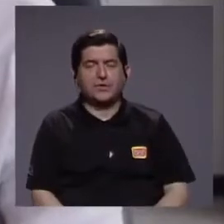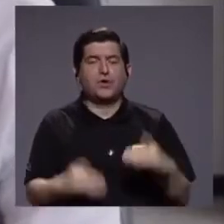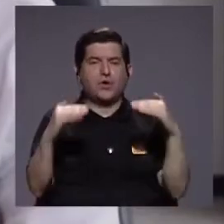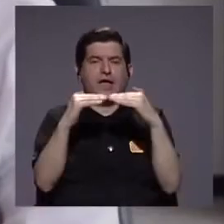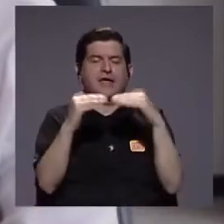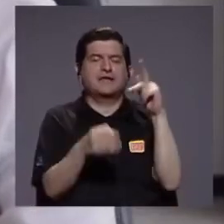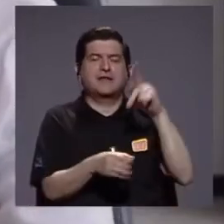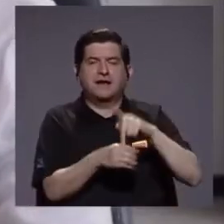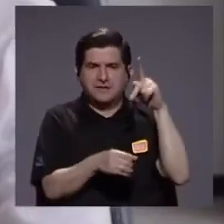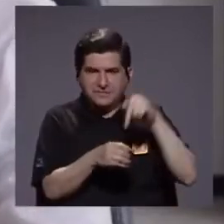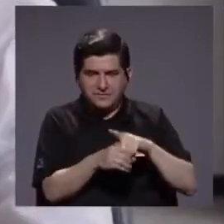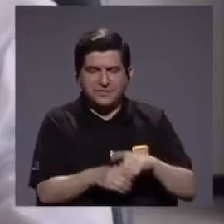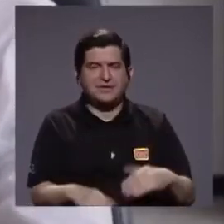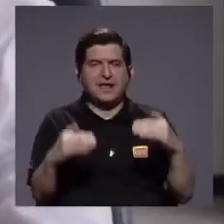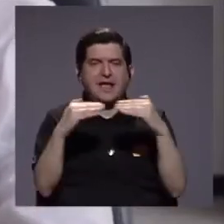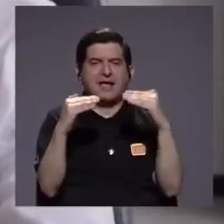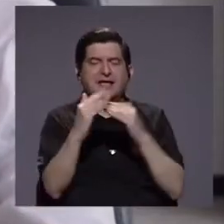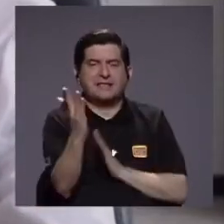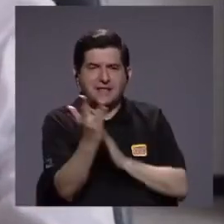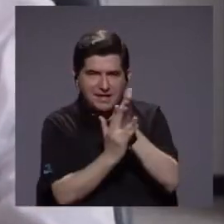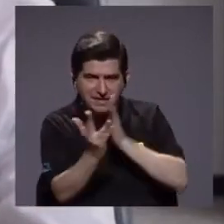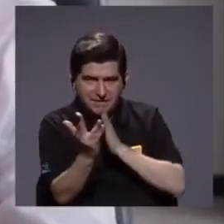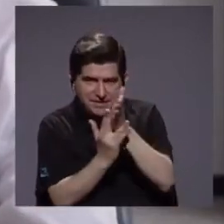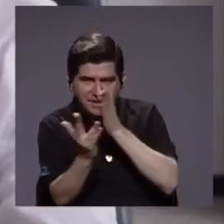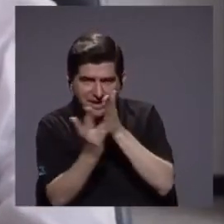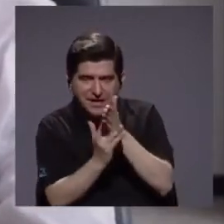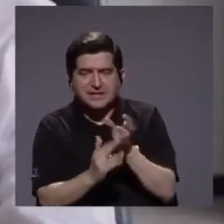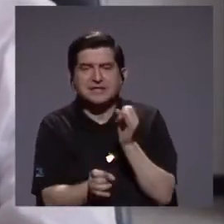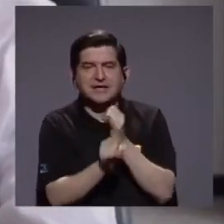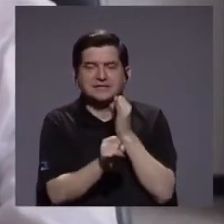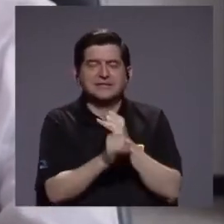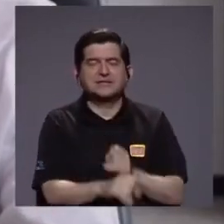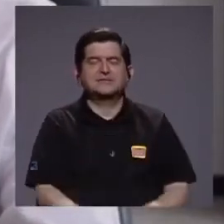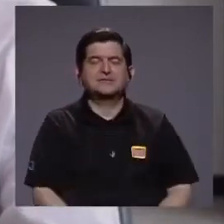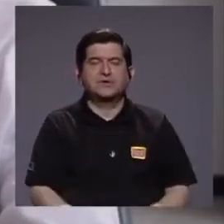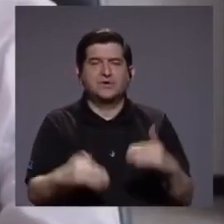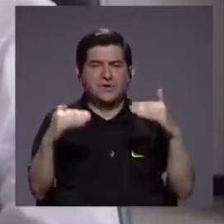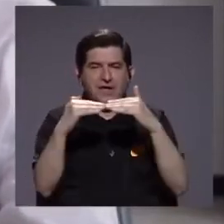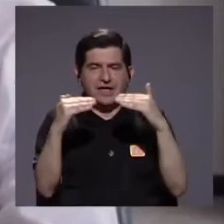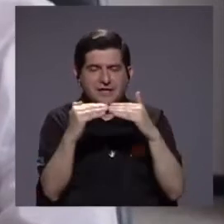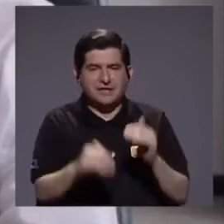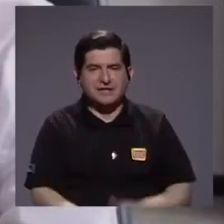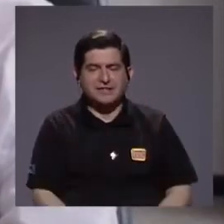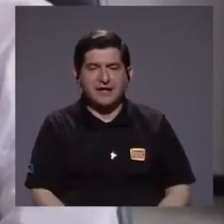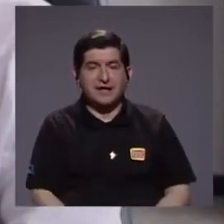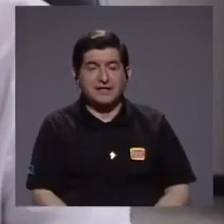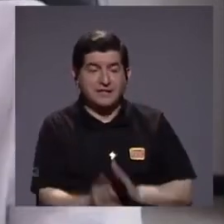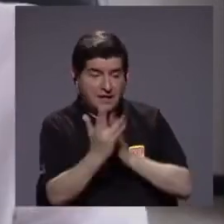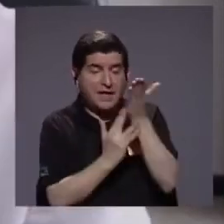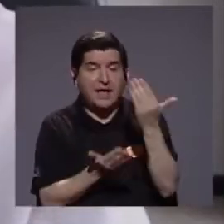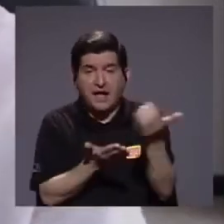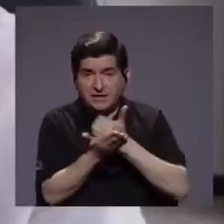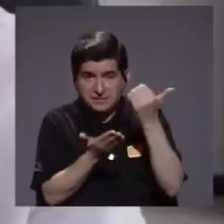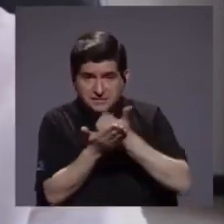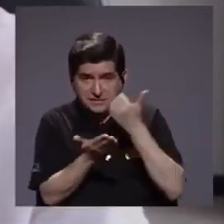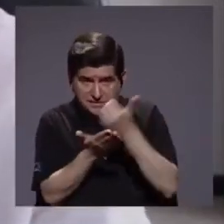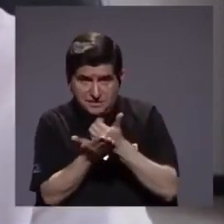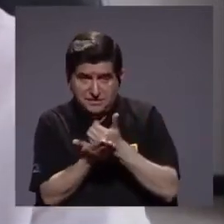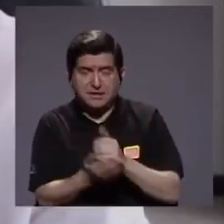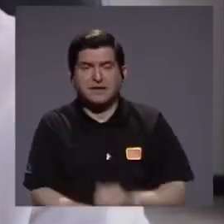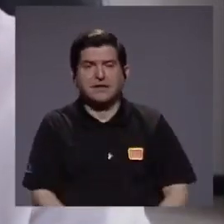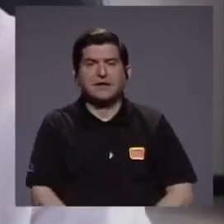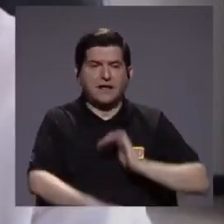en la participación, equidad en el acceso a la institución, equidad en el acceso a los recursos. Por eso vamos